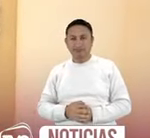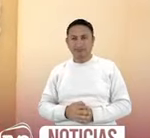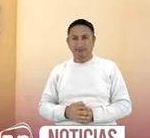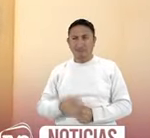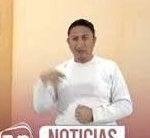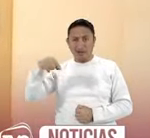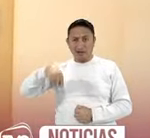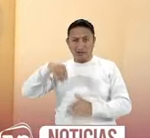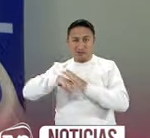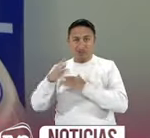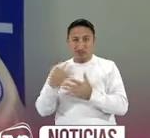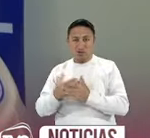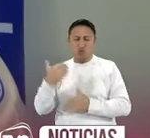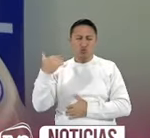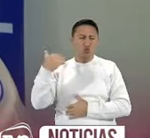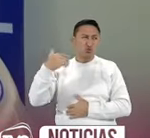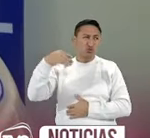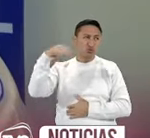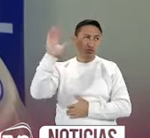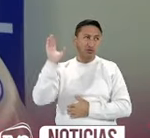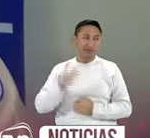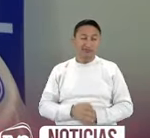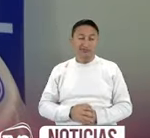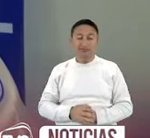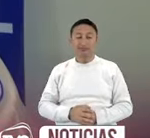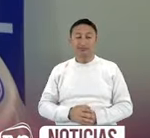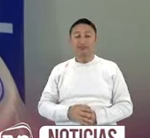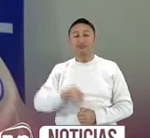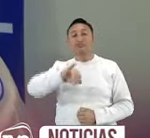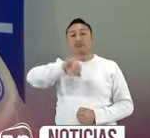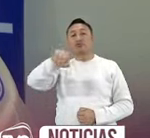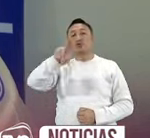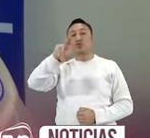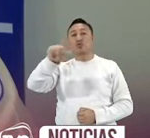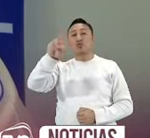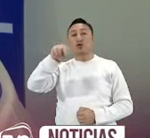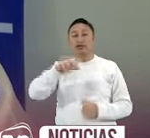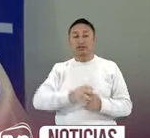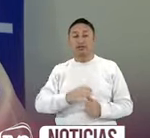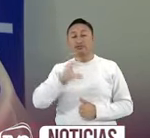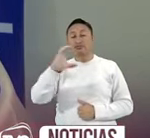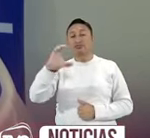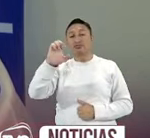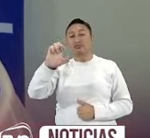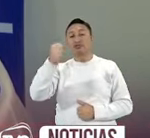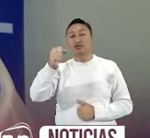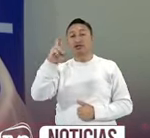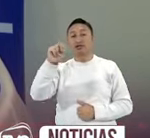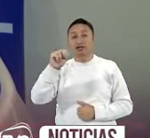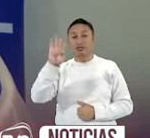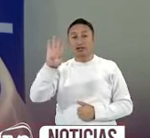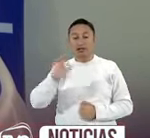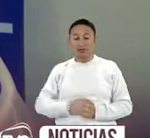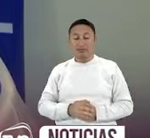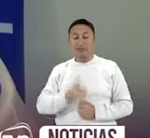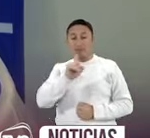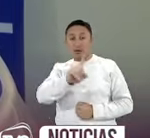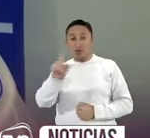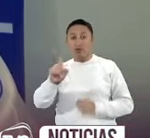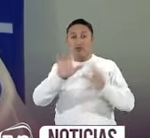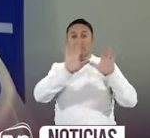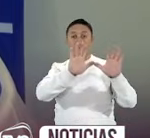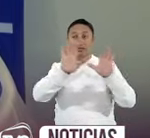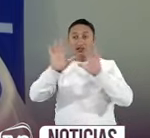delictivo que corresponden a los nombres de Juan A. y César B., los que tienen cada uno 10